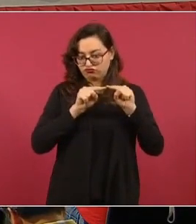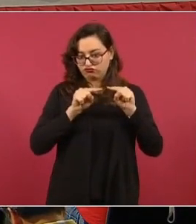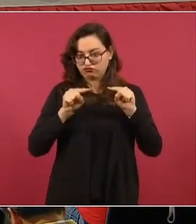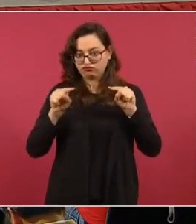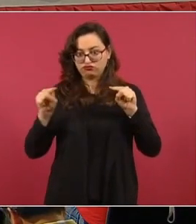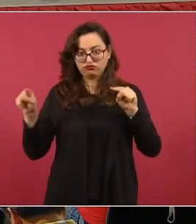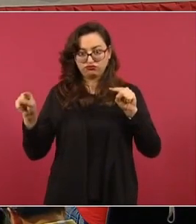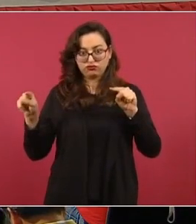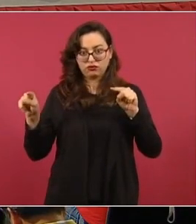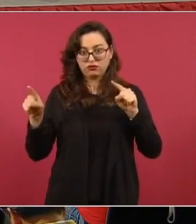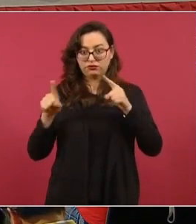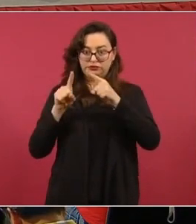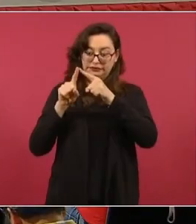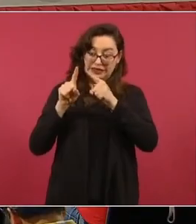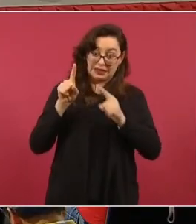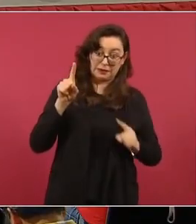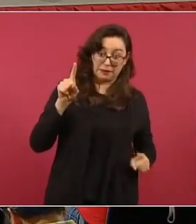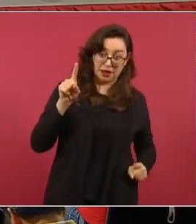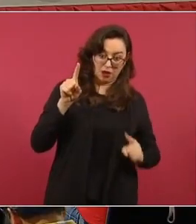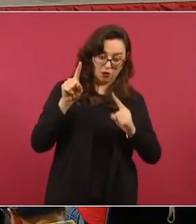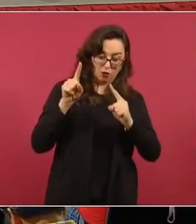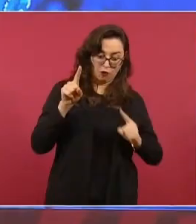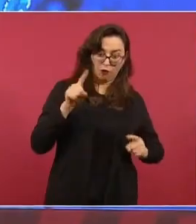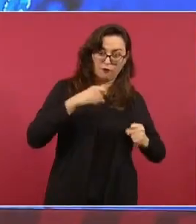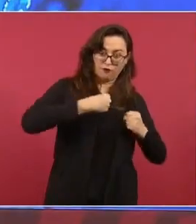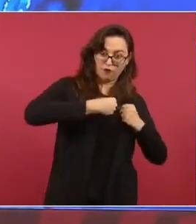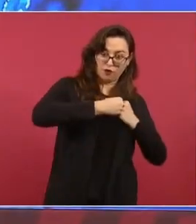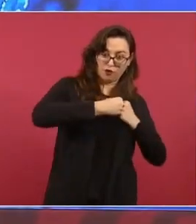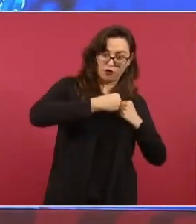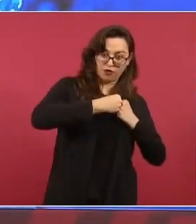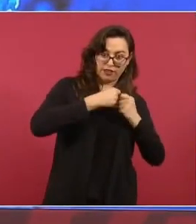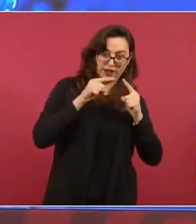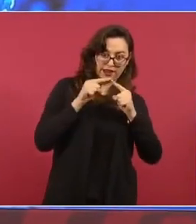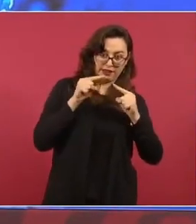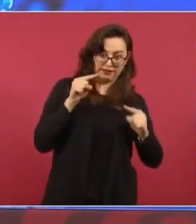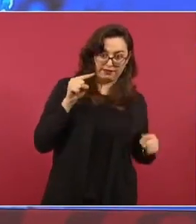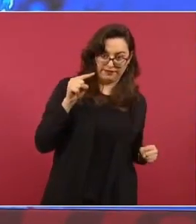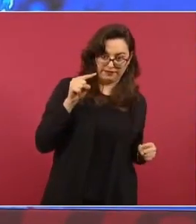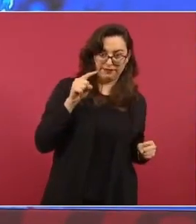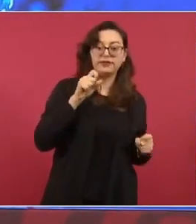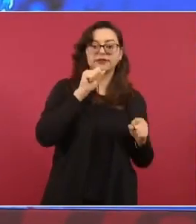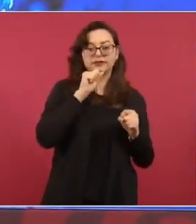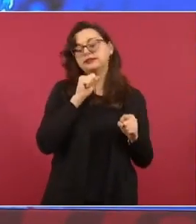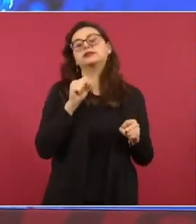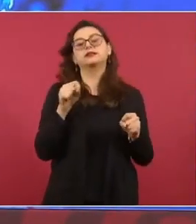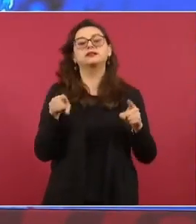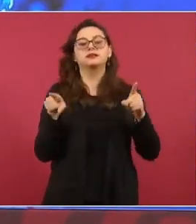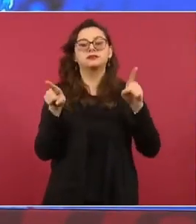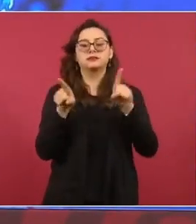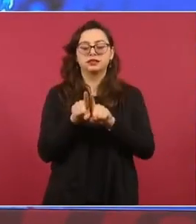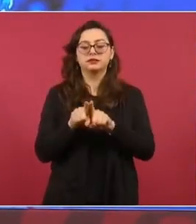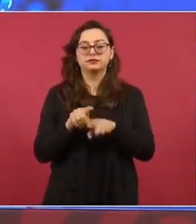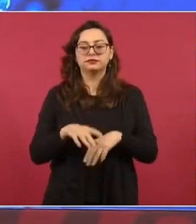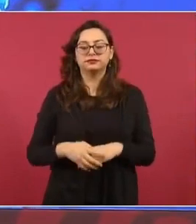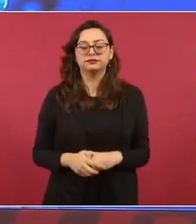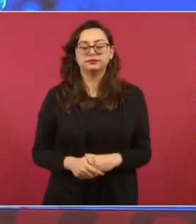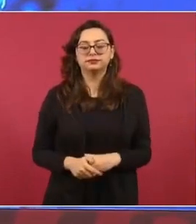esta otra, que esta era la del conflicto, sobre todo por los madereros,